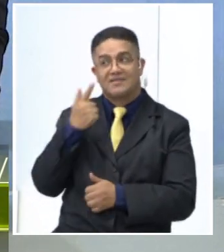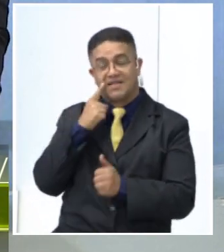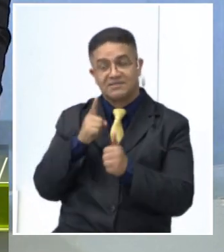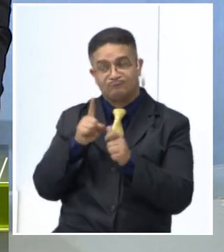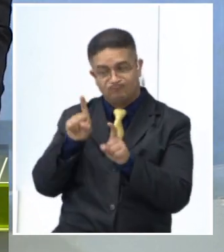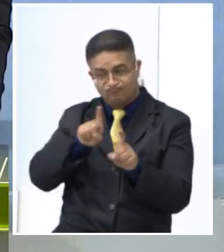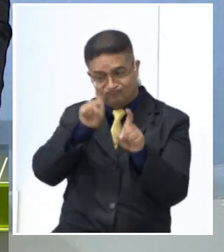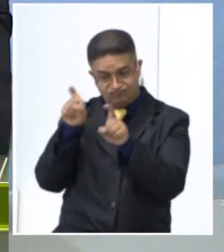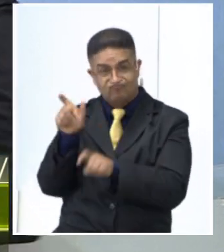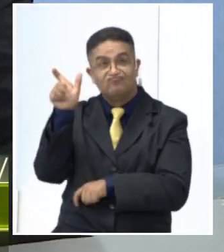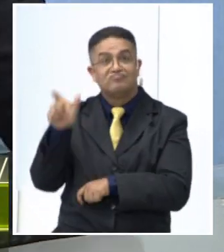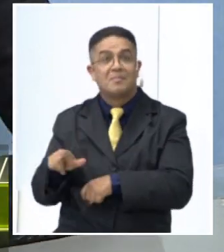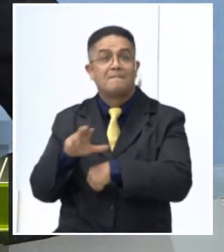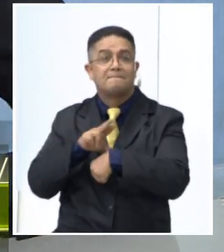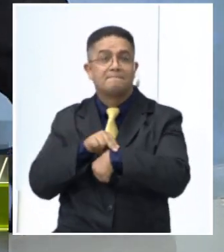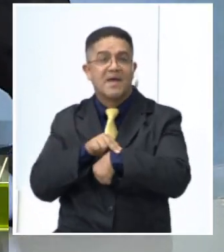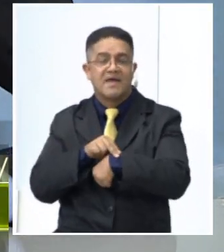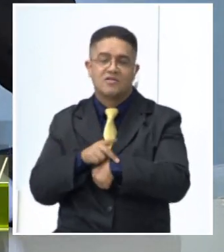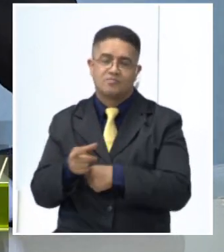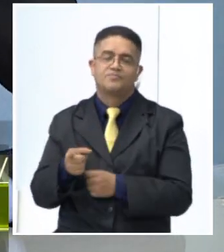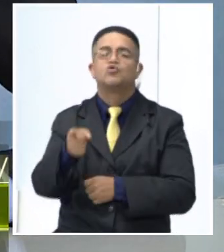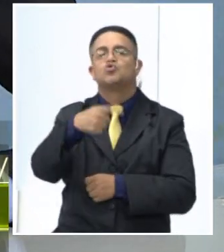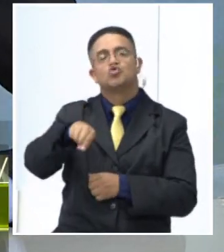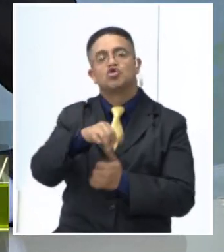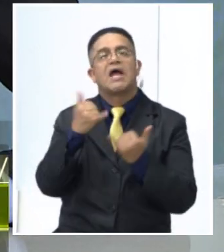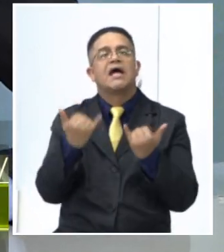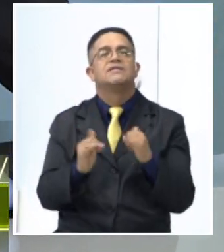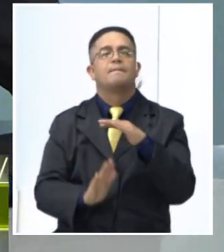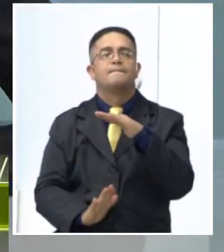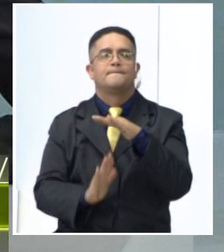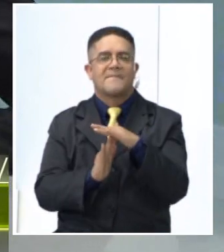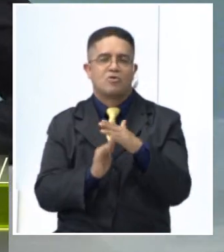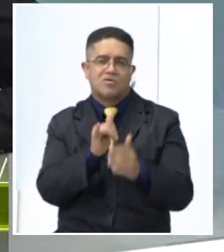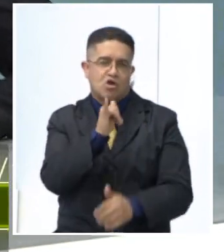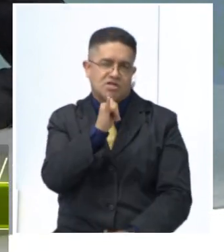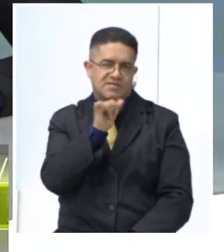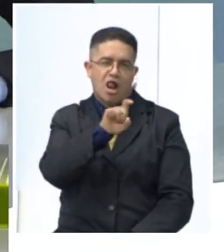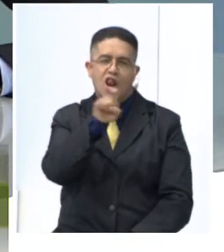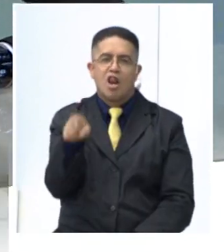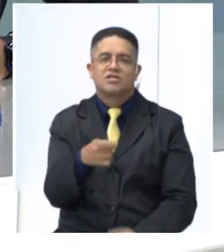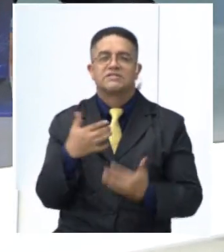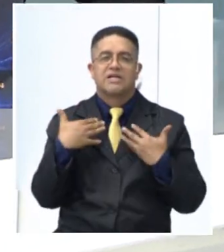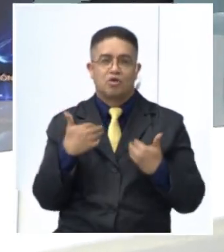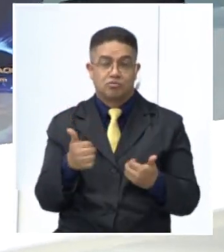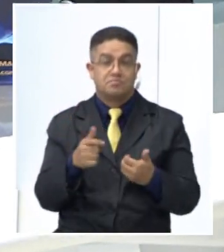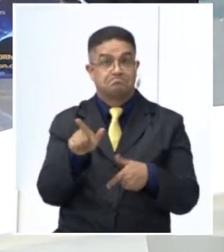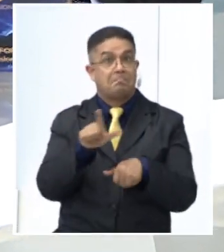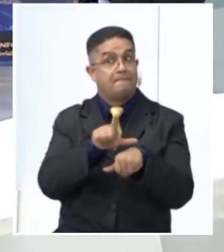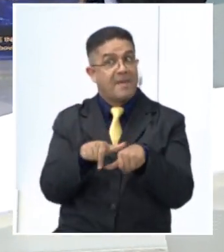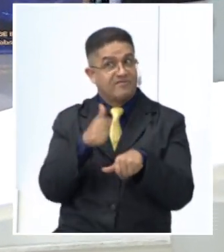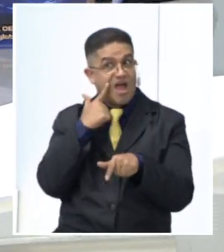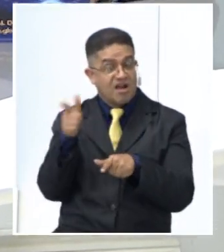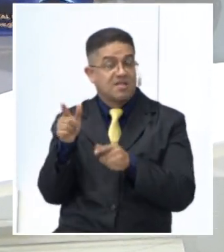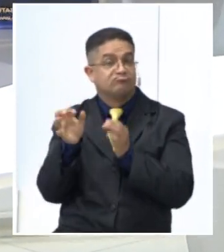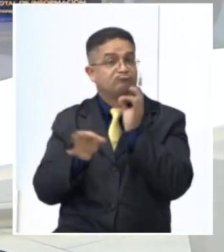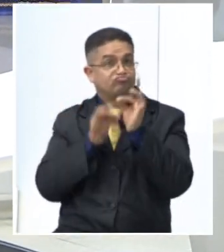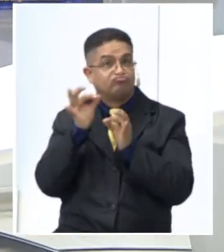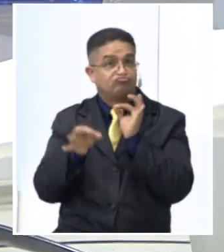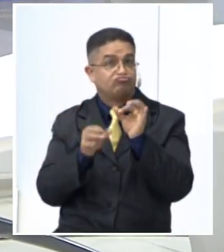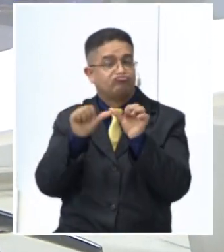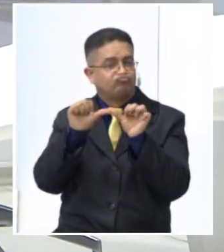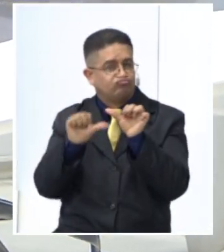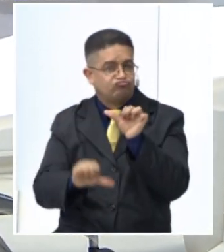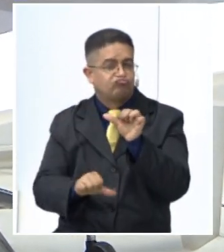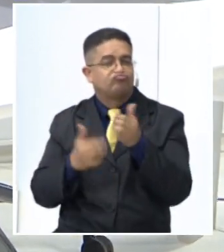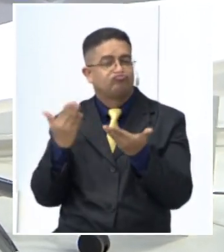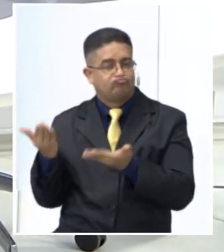un especialista. Ha llegado el momento de nosotros hacer la segunda pausa acá en Noticias Globovisión Salud. En la próxima parte continuaremos conversando con el doctor Jesús